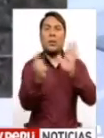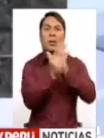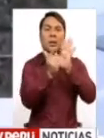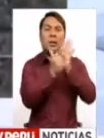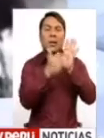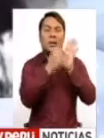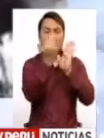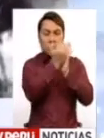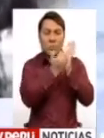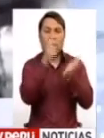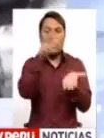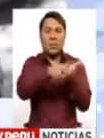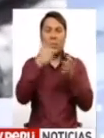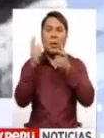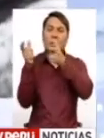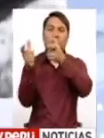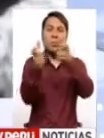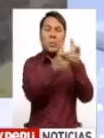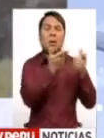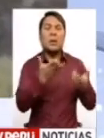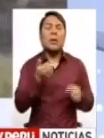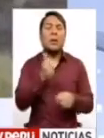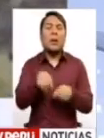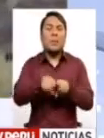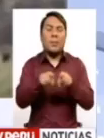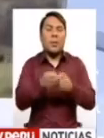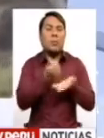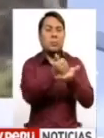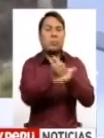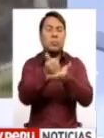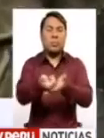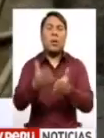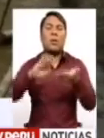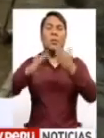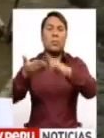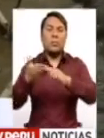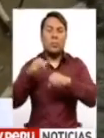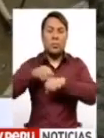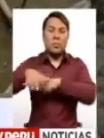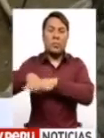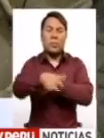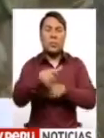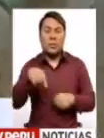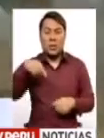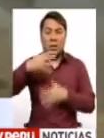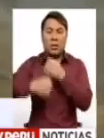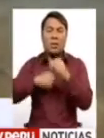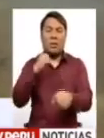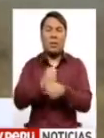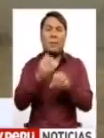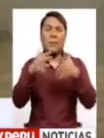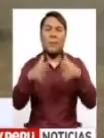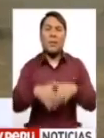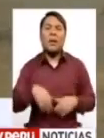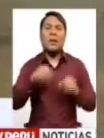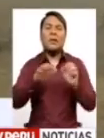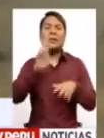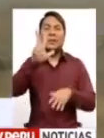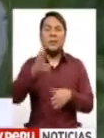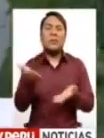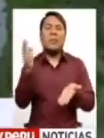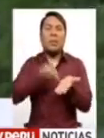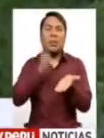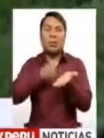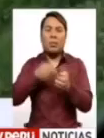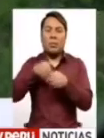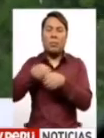la compensación a las comunidades afectadas por el derrame del petróleo. En lo que va del año, ha habido al menos 13 fugas de crudo